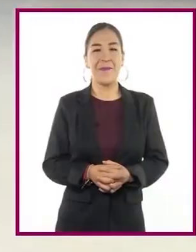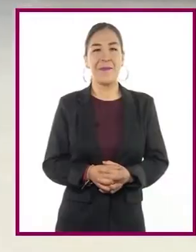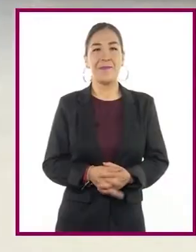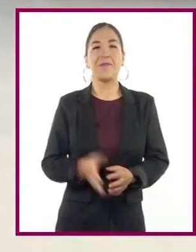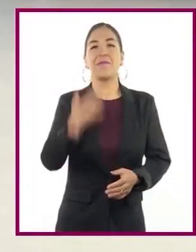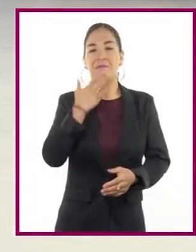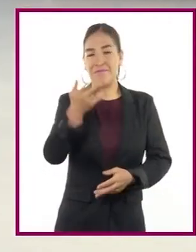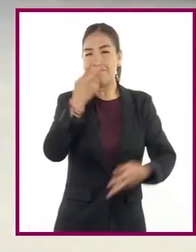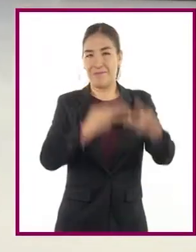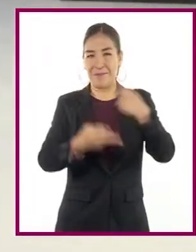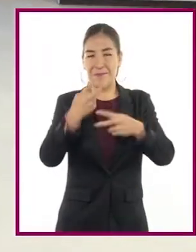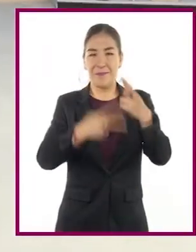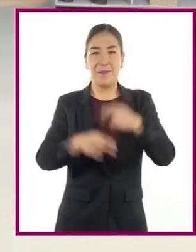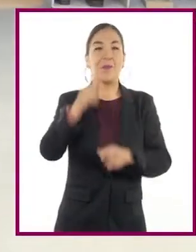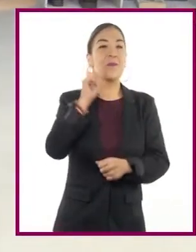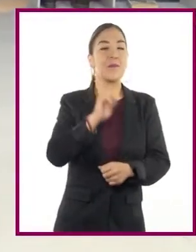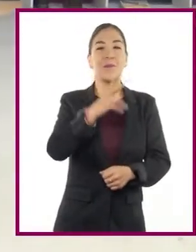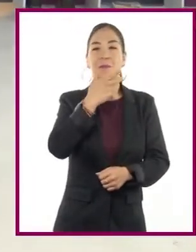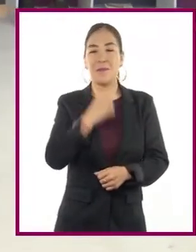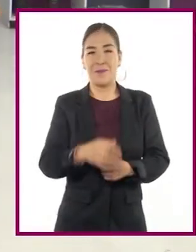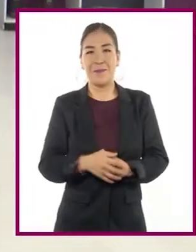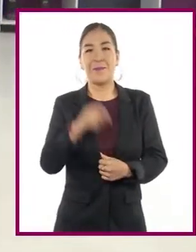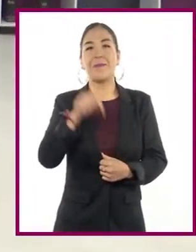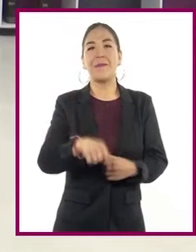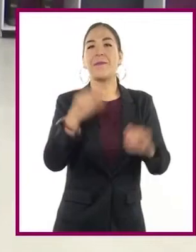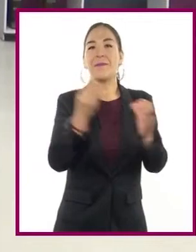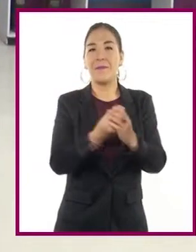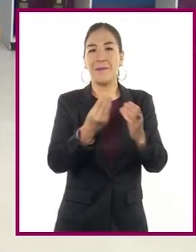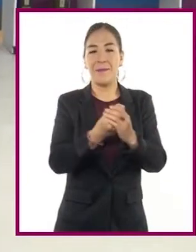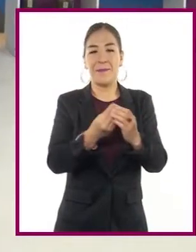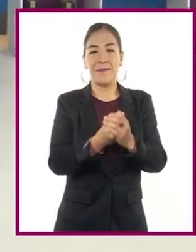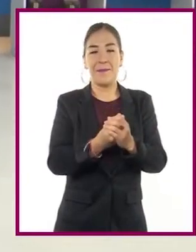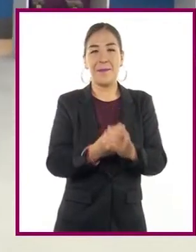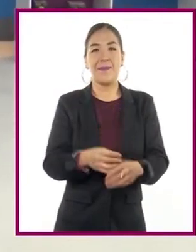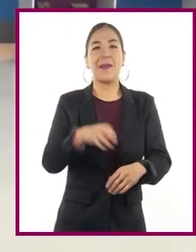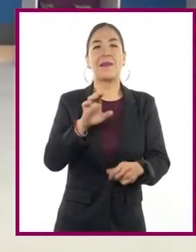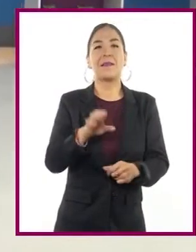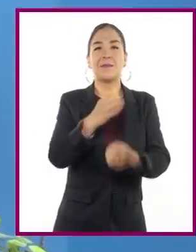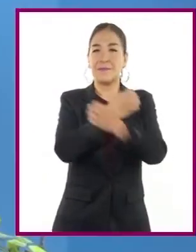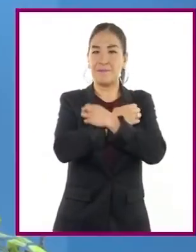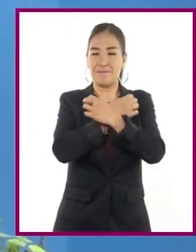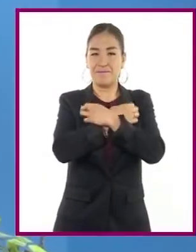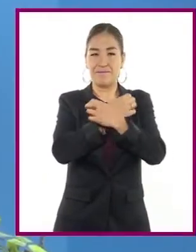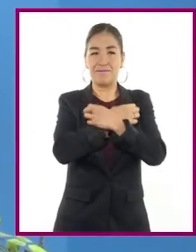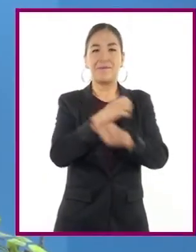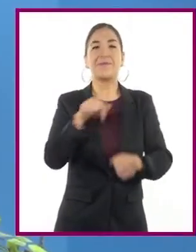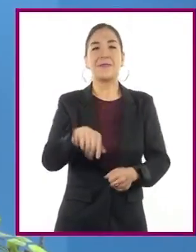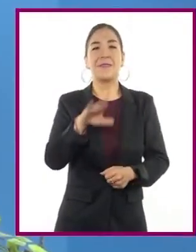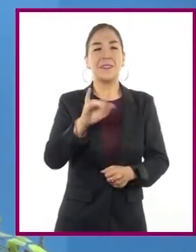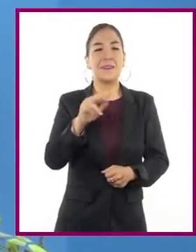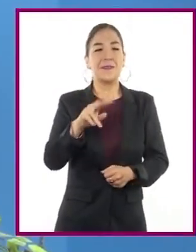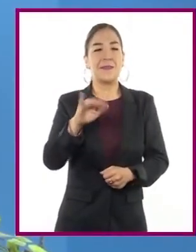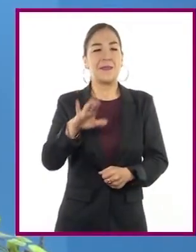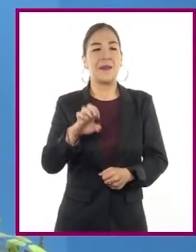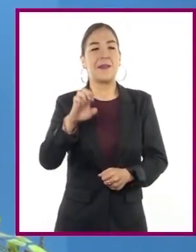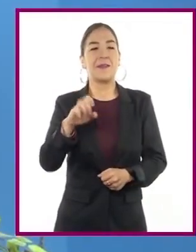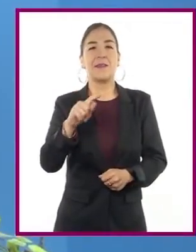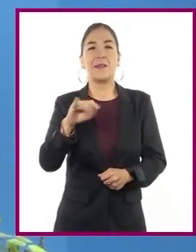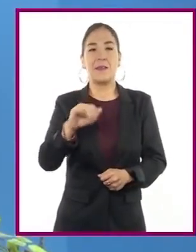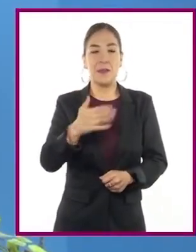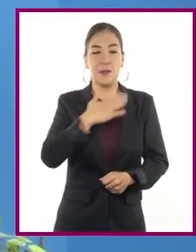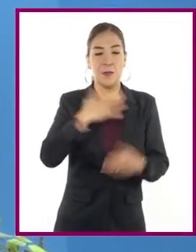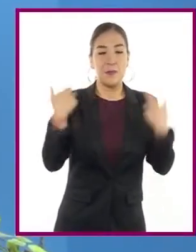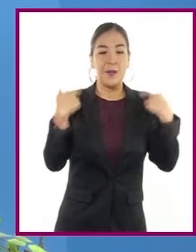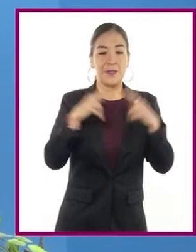Bienvenidas y bienvenidos a esta sesión de la asignatura Formación Cívica y Ética de tercer grado. Soy el profesor Víctor López